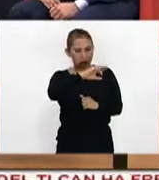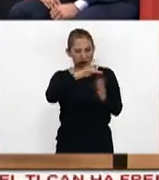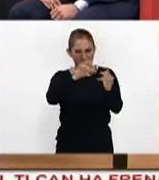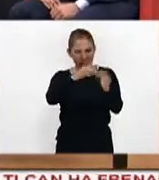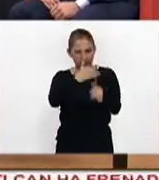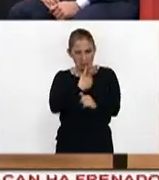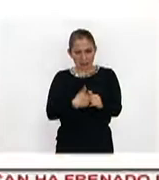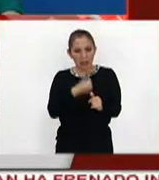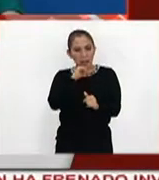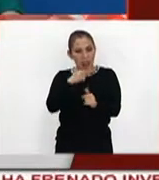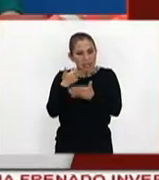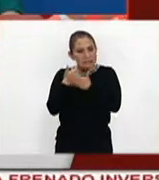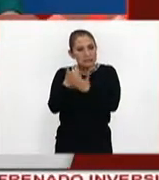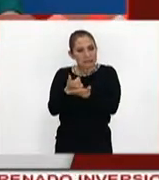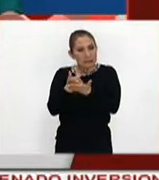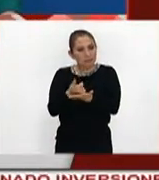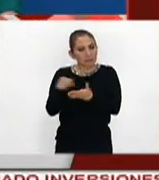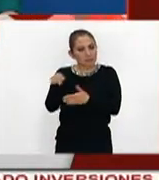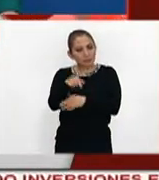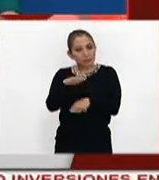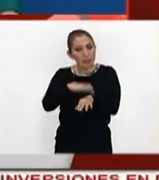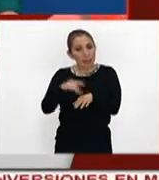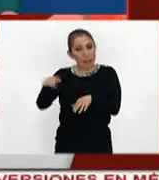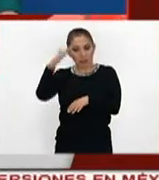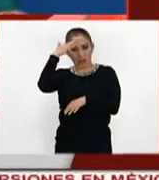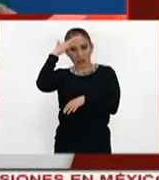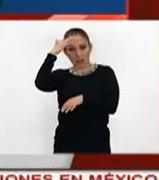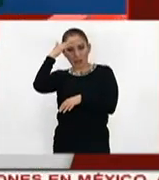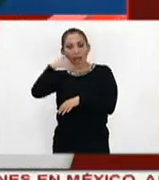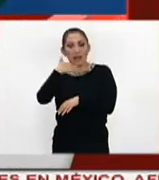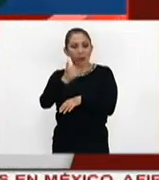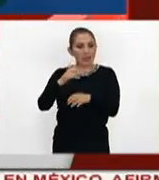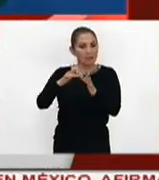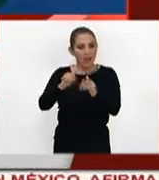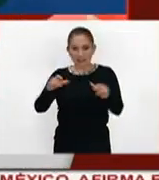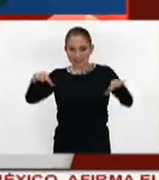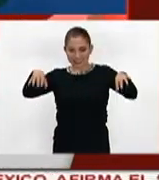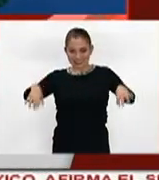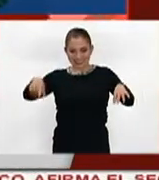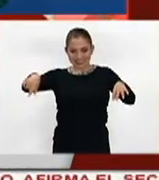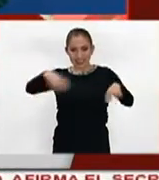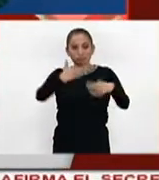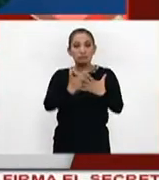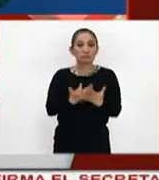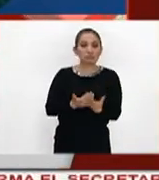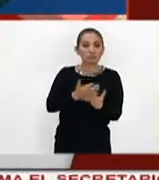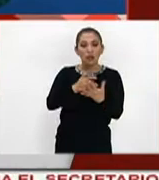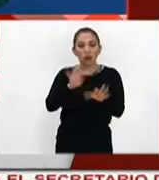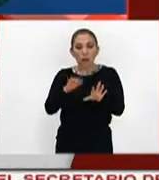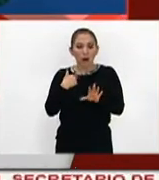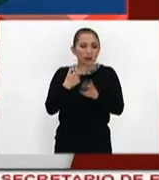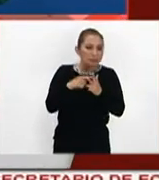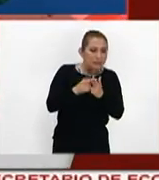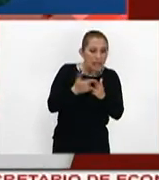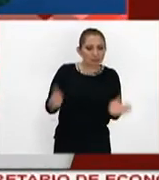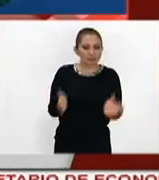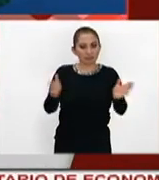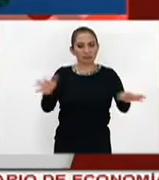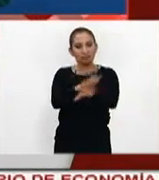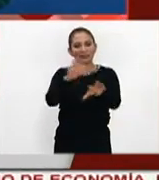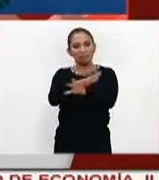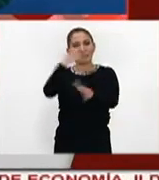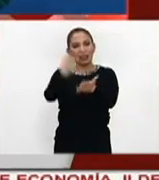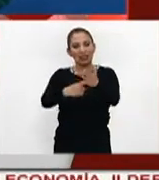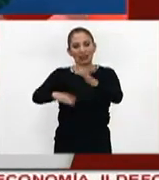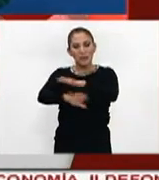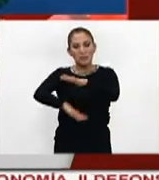de Francia, donde los principales líderes, Alemania y Francia, estaban esperando como este momento para impulsar las reformas